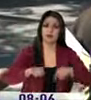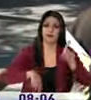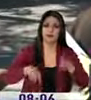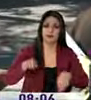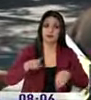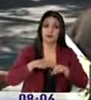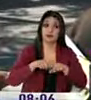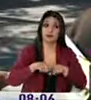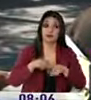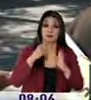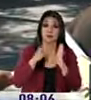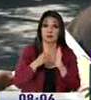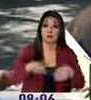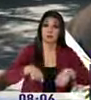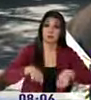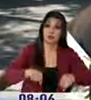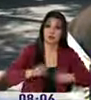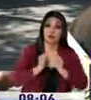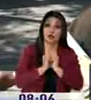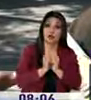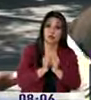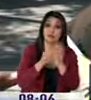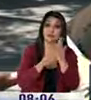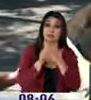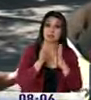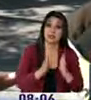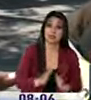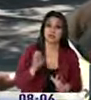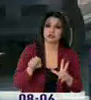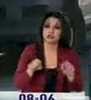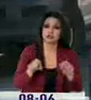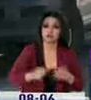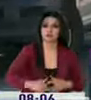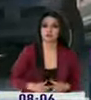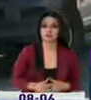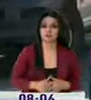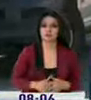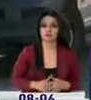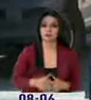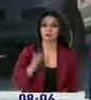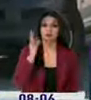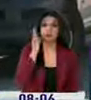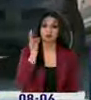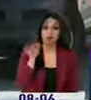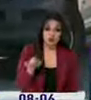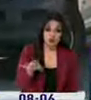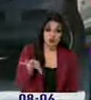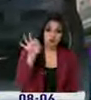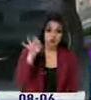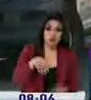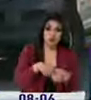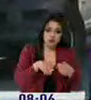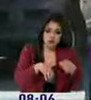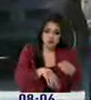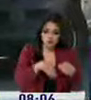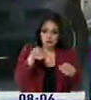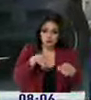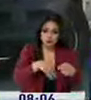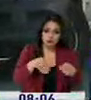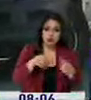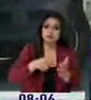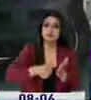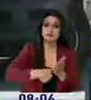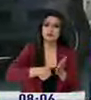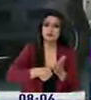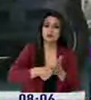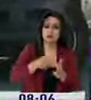Habría que verificar en qué condición se encontraba el señor, si se encontraba con el señor ministro o no. A la mujer no le encontraron en su bolso y ropa ningún documento